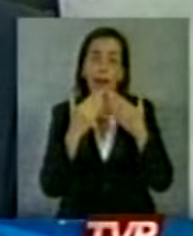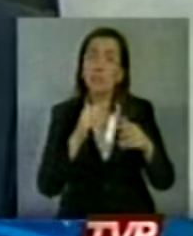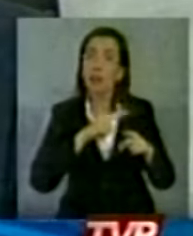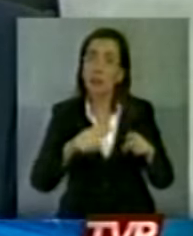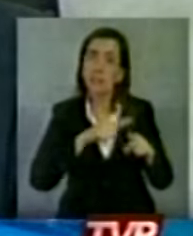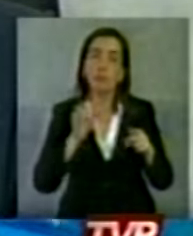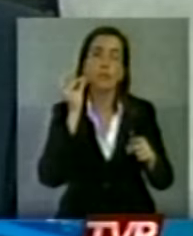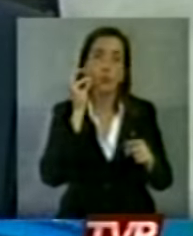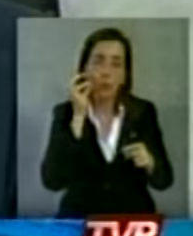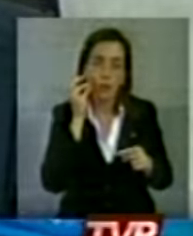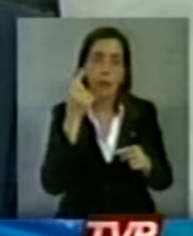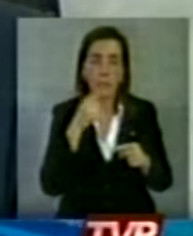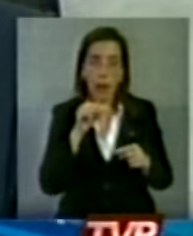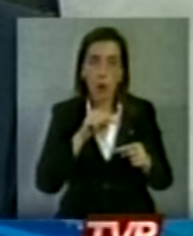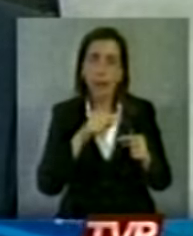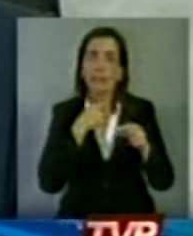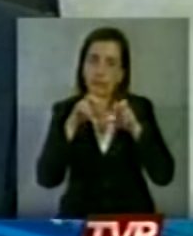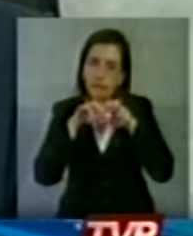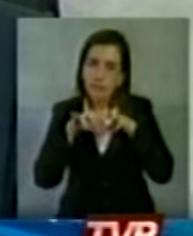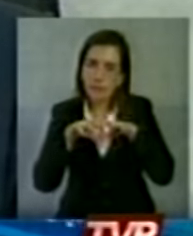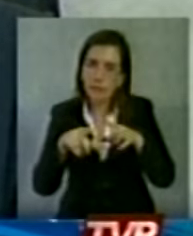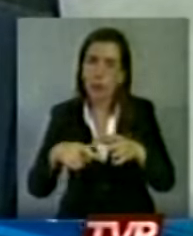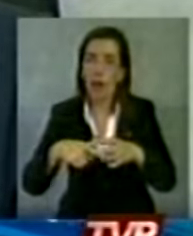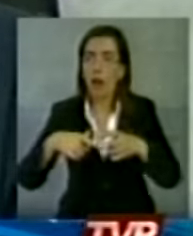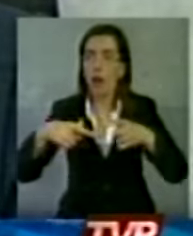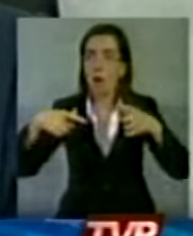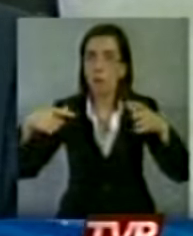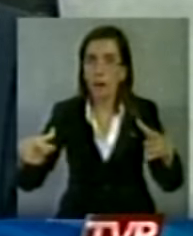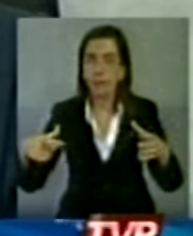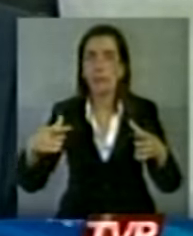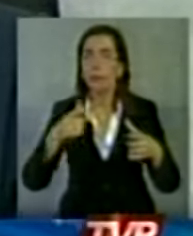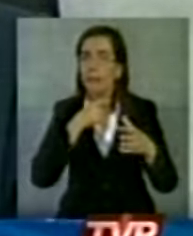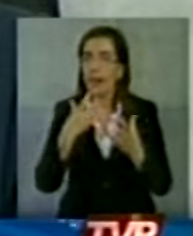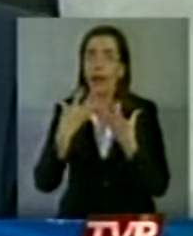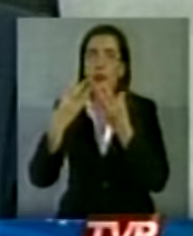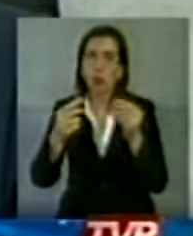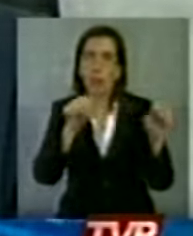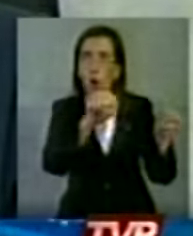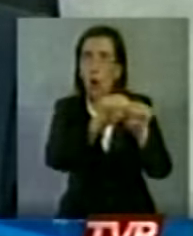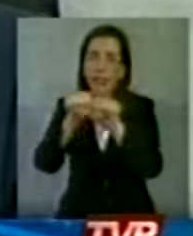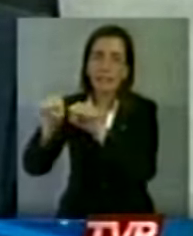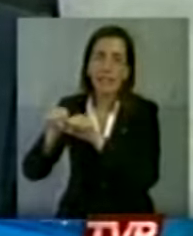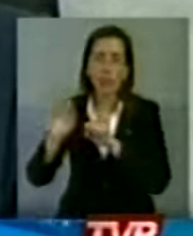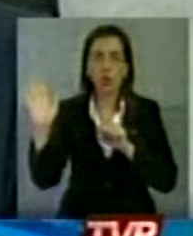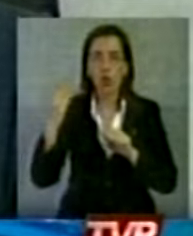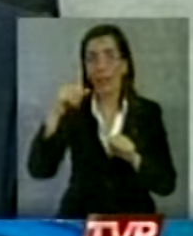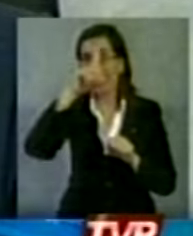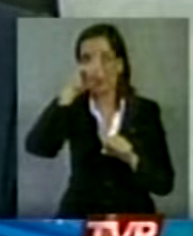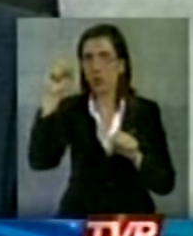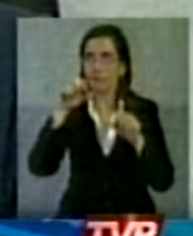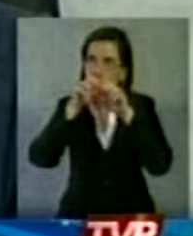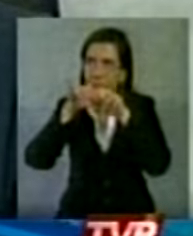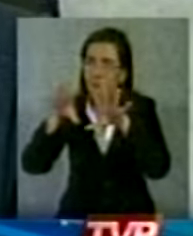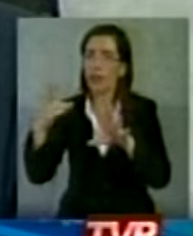objetivo acompañar el aumento de excedentes que se entreguen al sistema interconectado nacional. A través